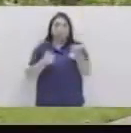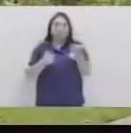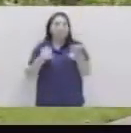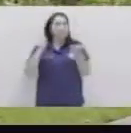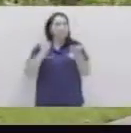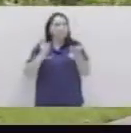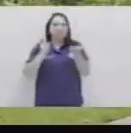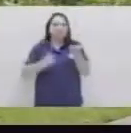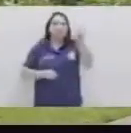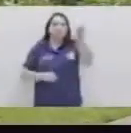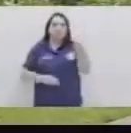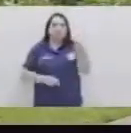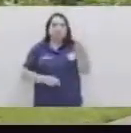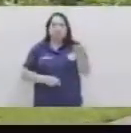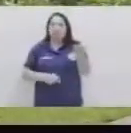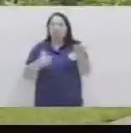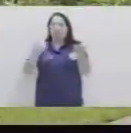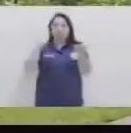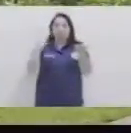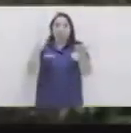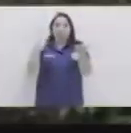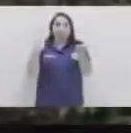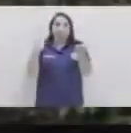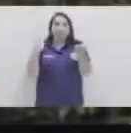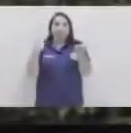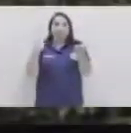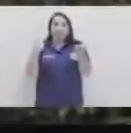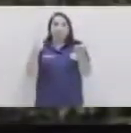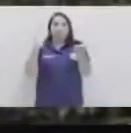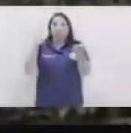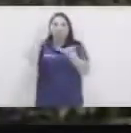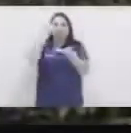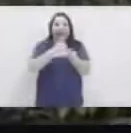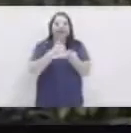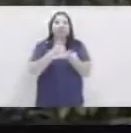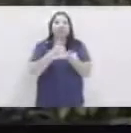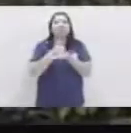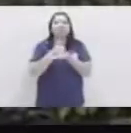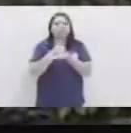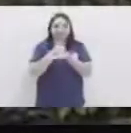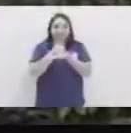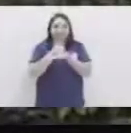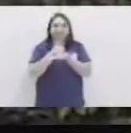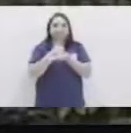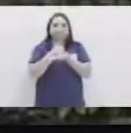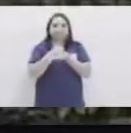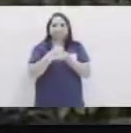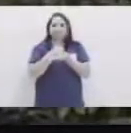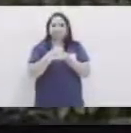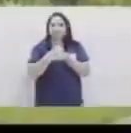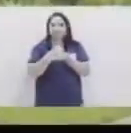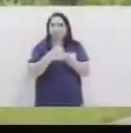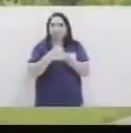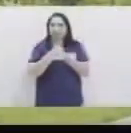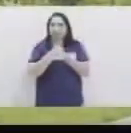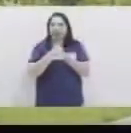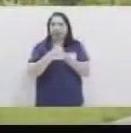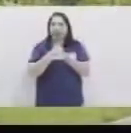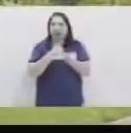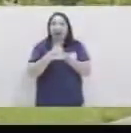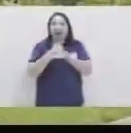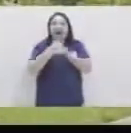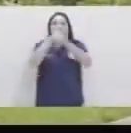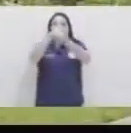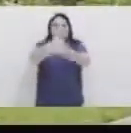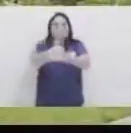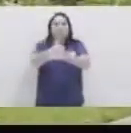la palma hacia el cielo y en la mano derecha coloco una A que va a reposar sobre la palma y vamos a hacer un movimiento de